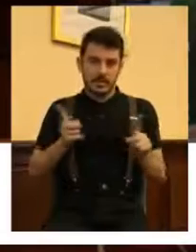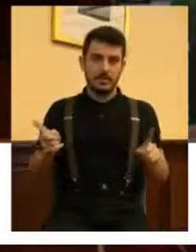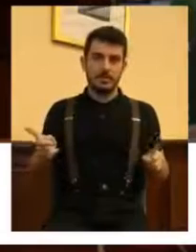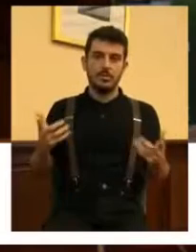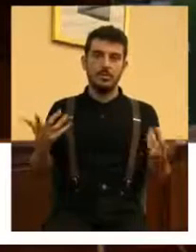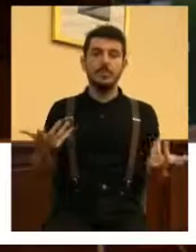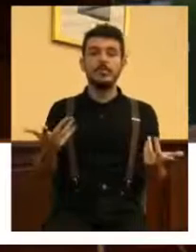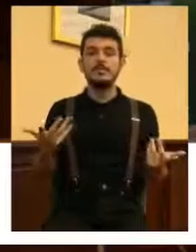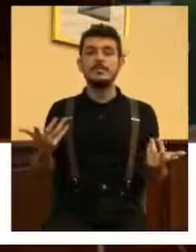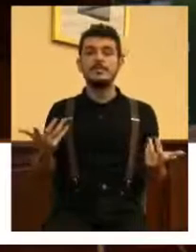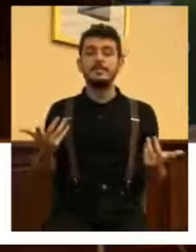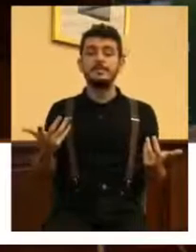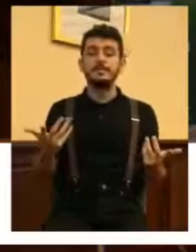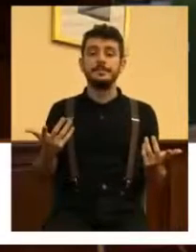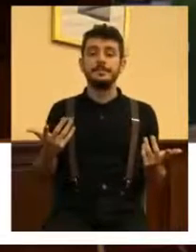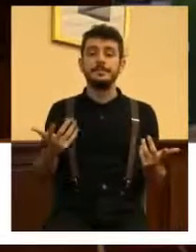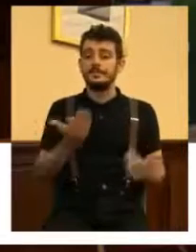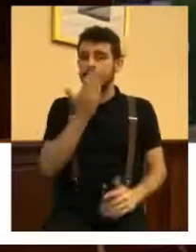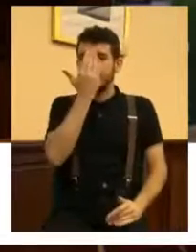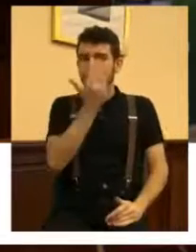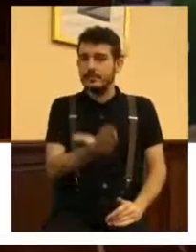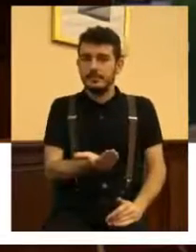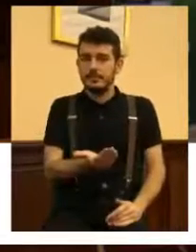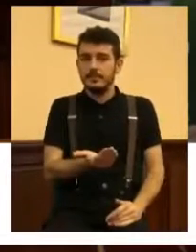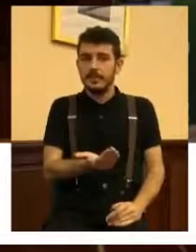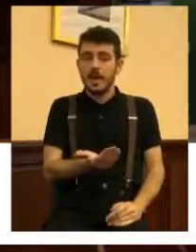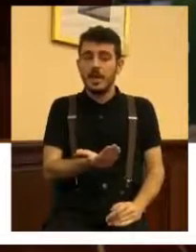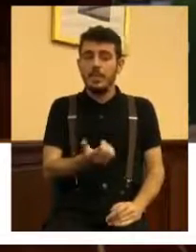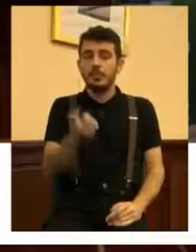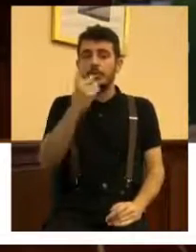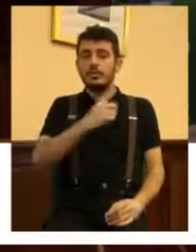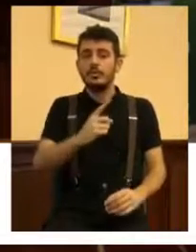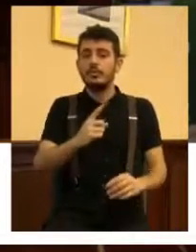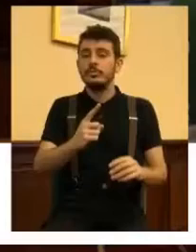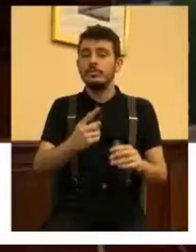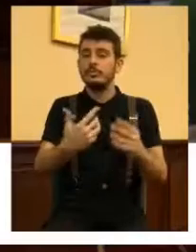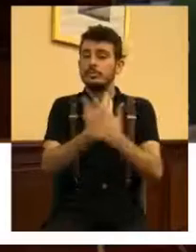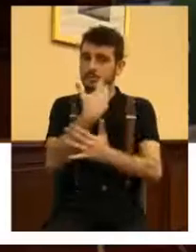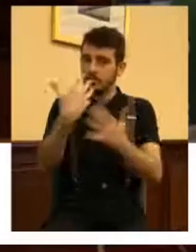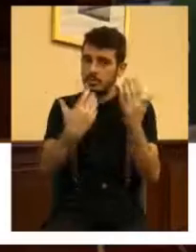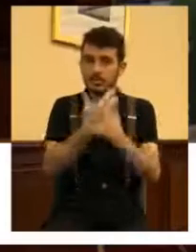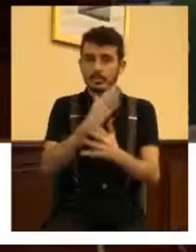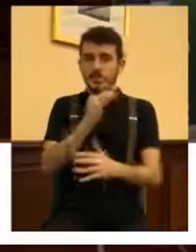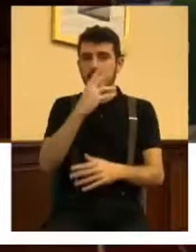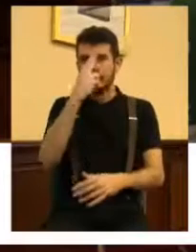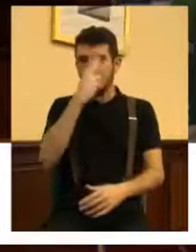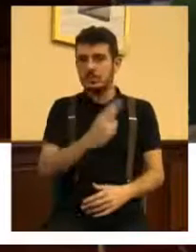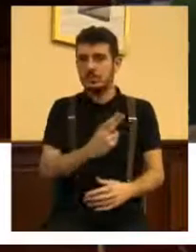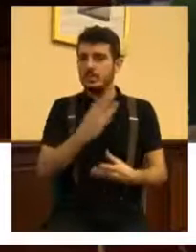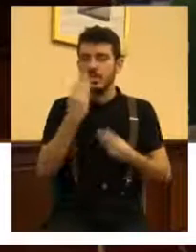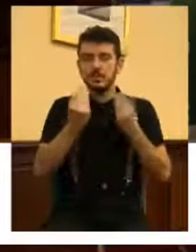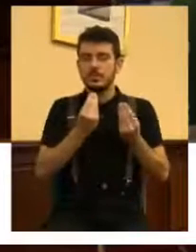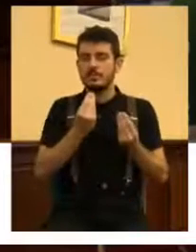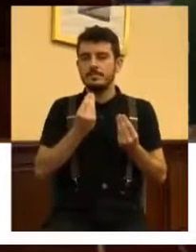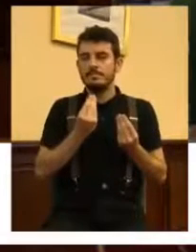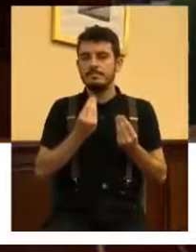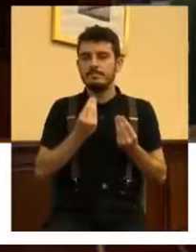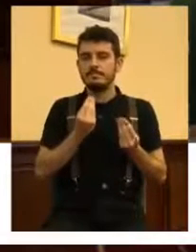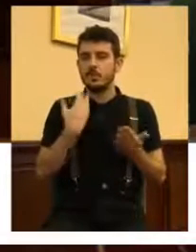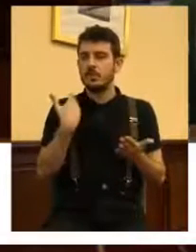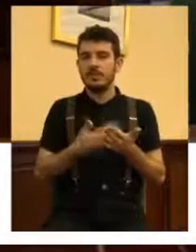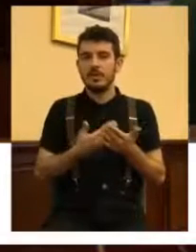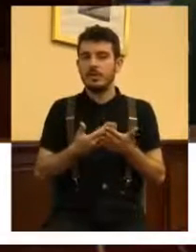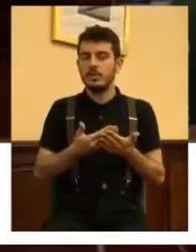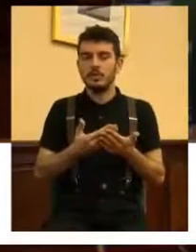tanto, con toda franqueza, con los argumentos que han utilizado y con todo respeto, creo que no justifica